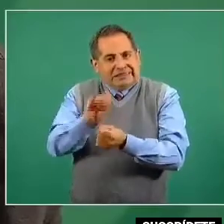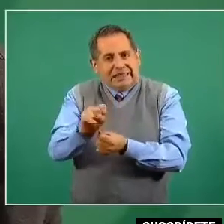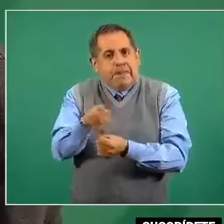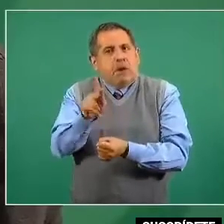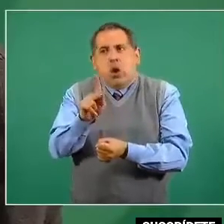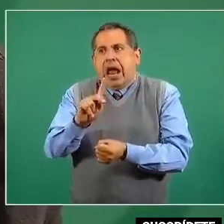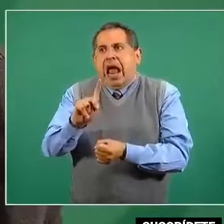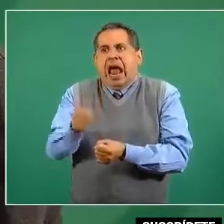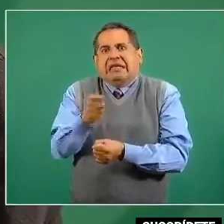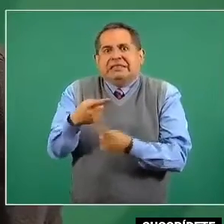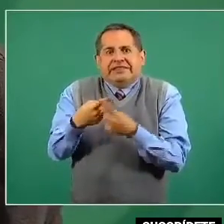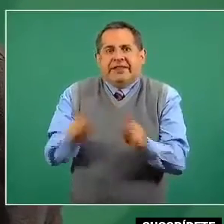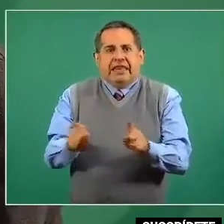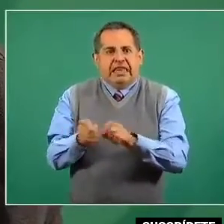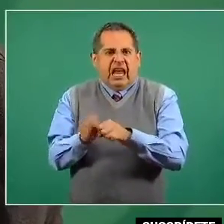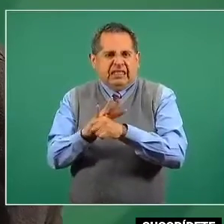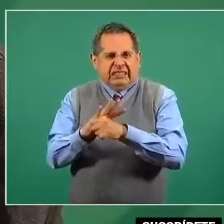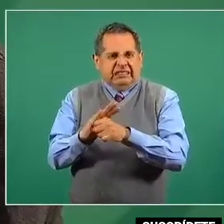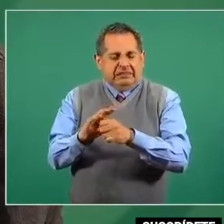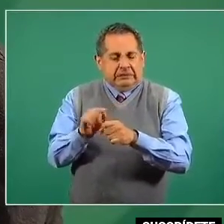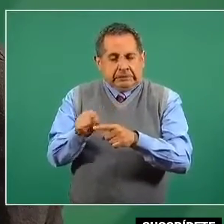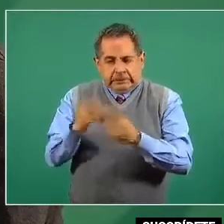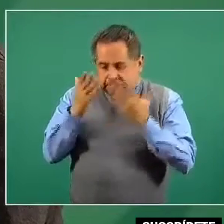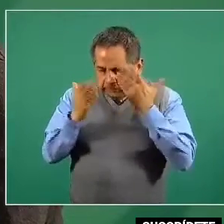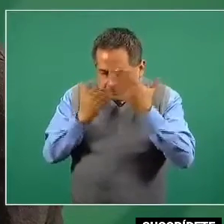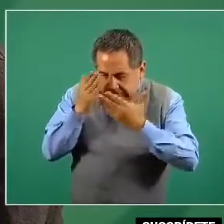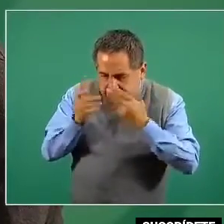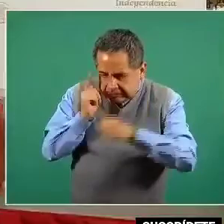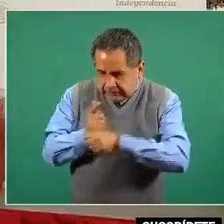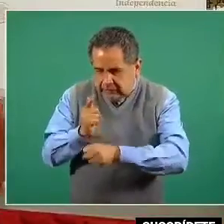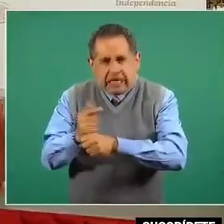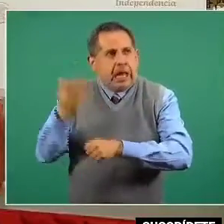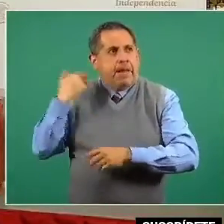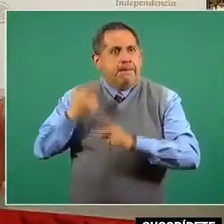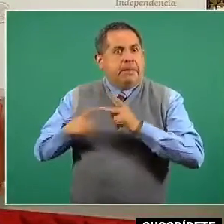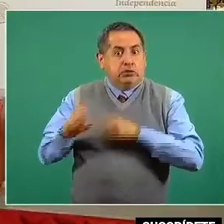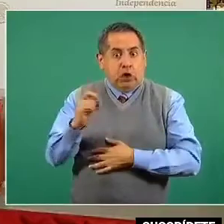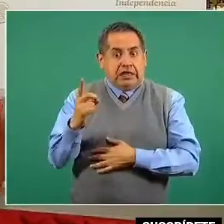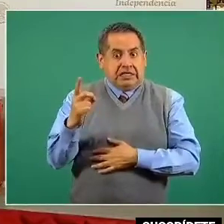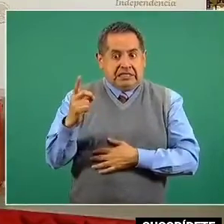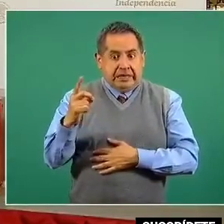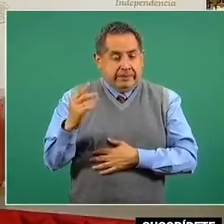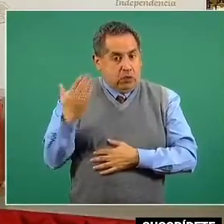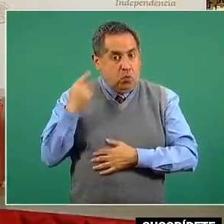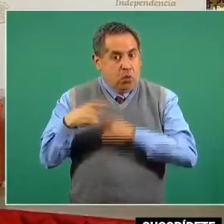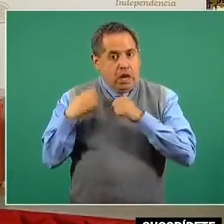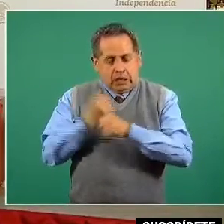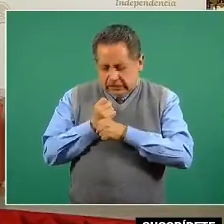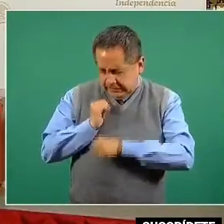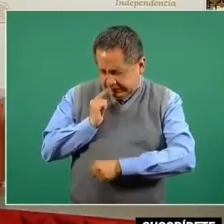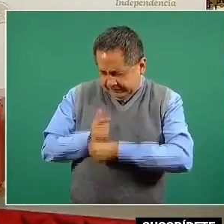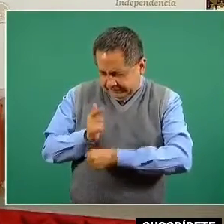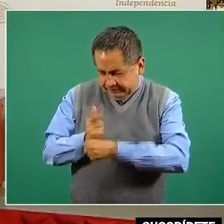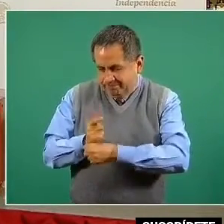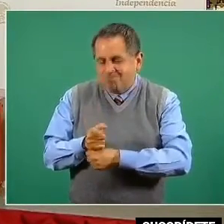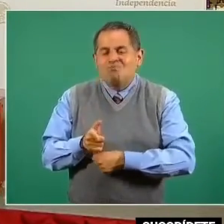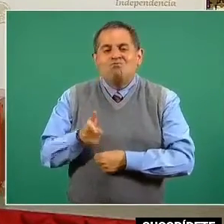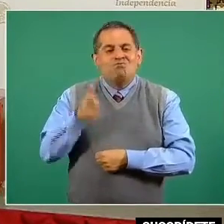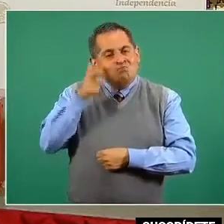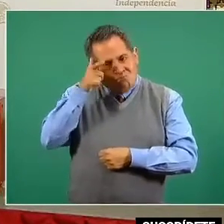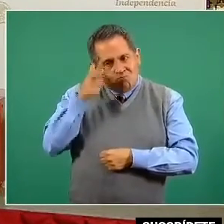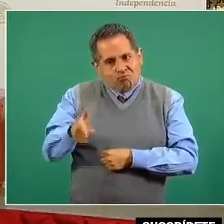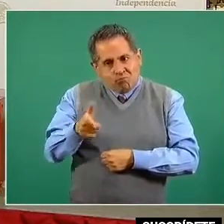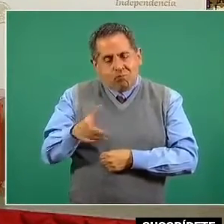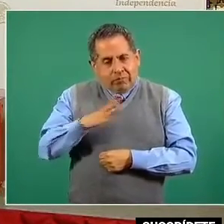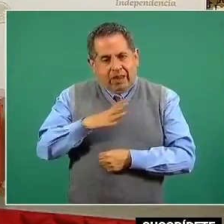primeras comparaciones, y eso fue prácticamente a principios de diciembre del año pasado, identificaron que